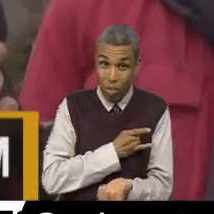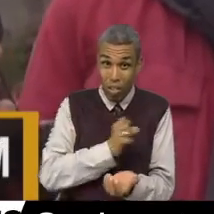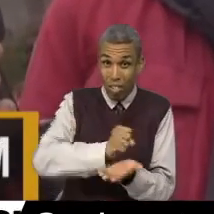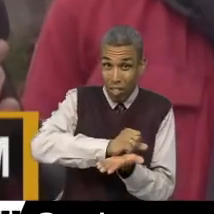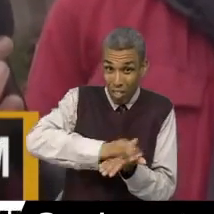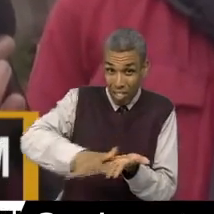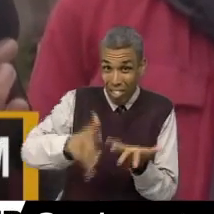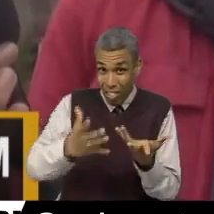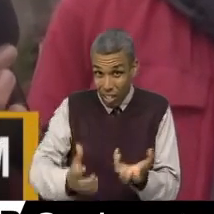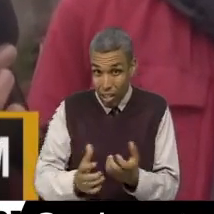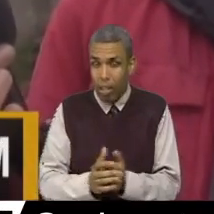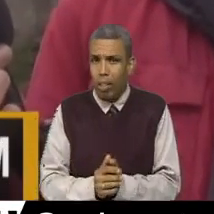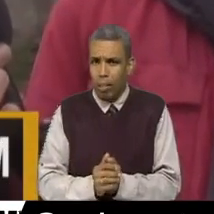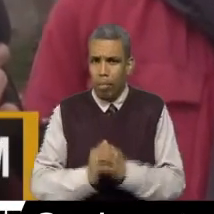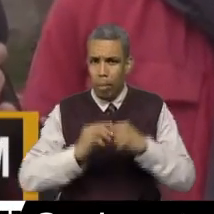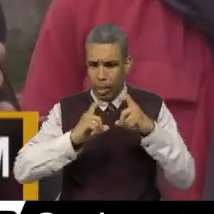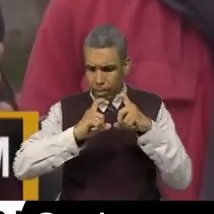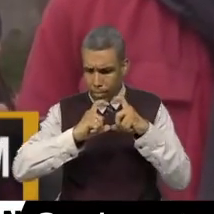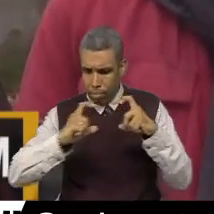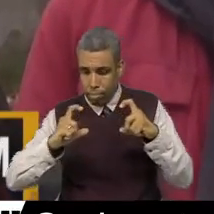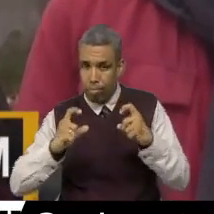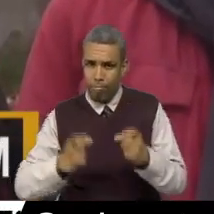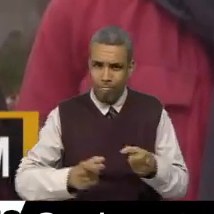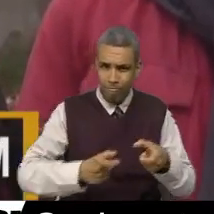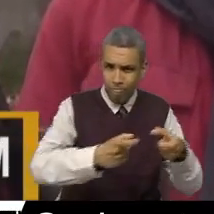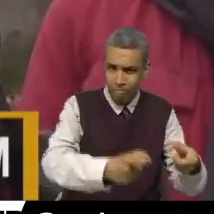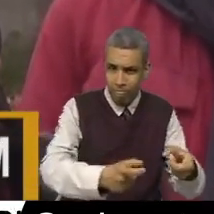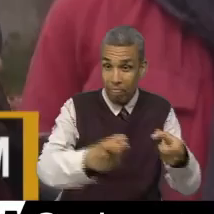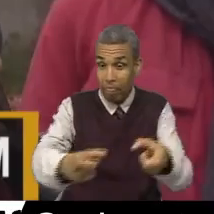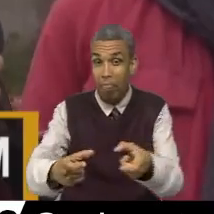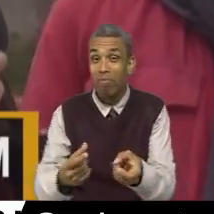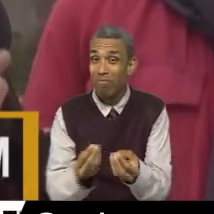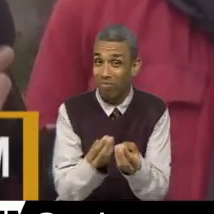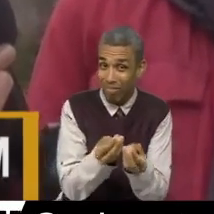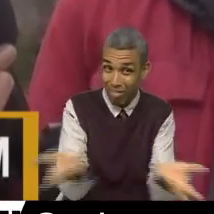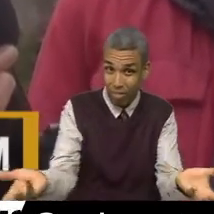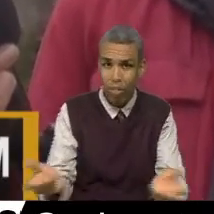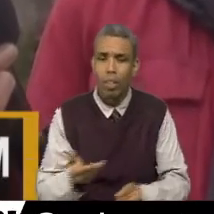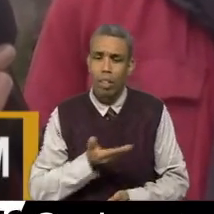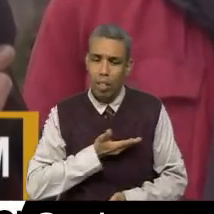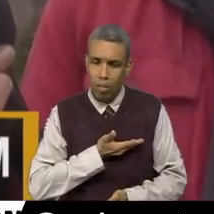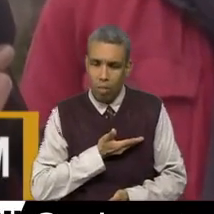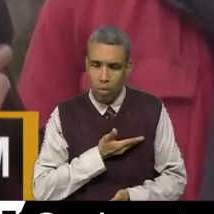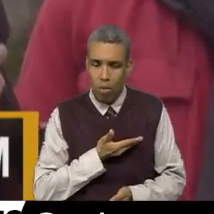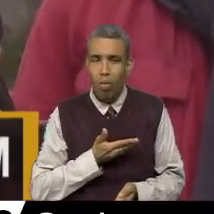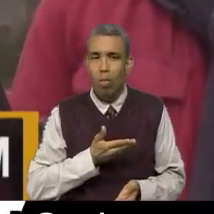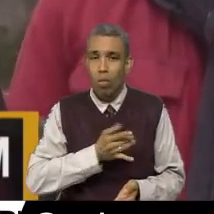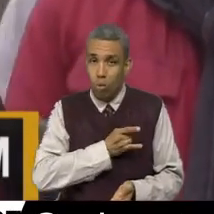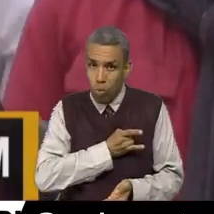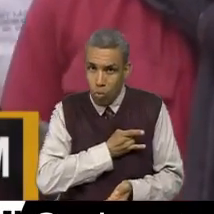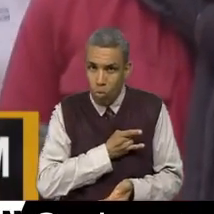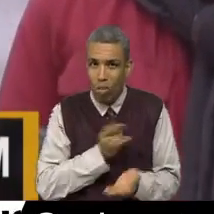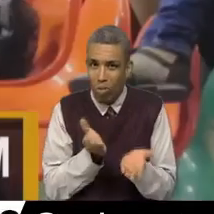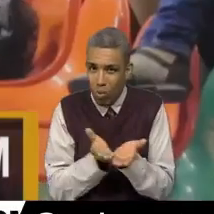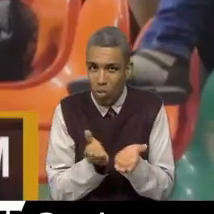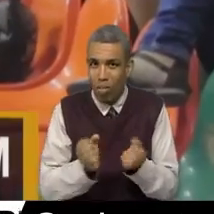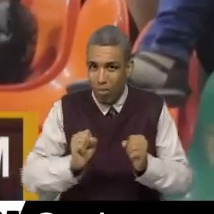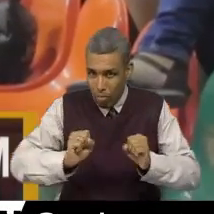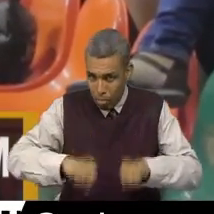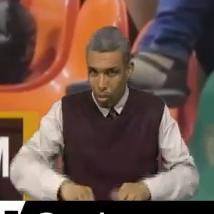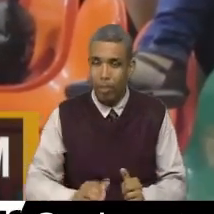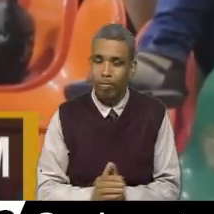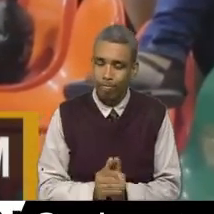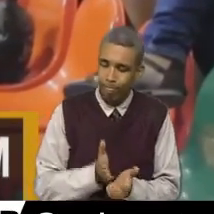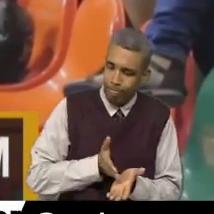Esa asistencia es parte del proceso para seguir manteniendo la beca.